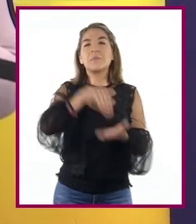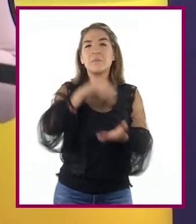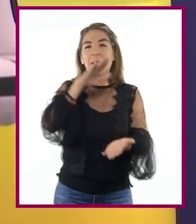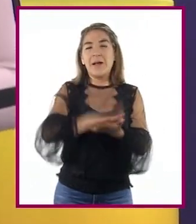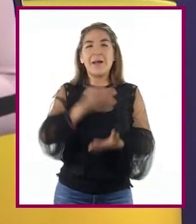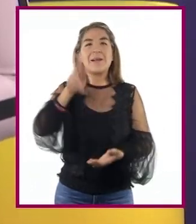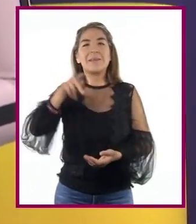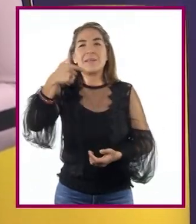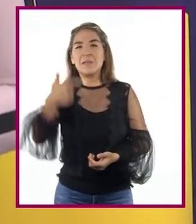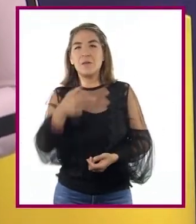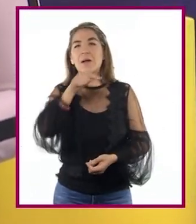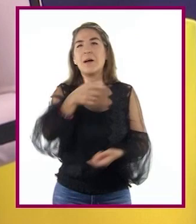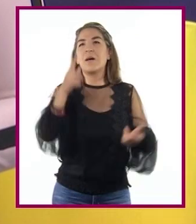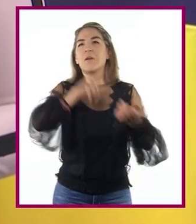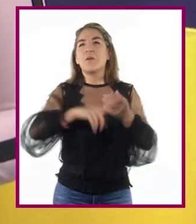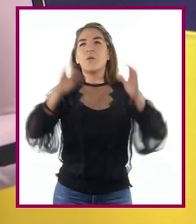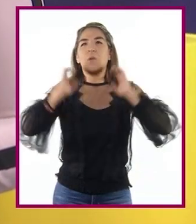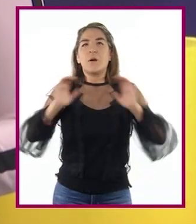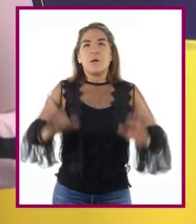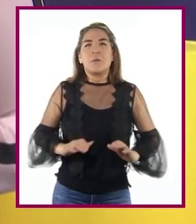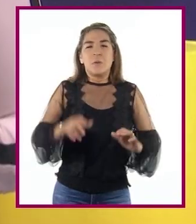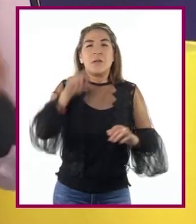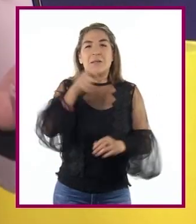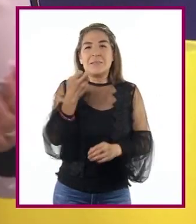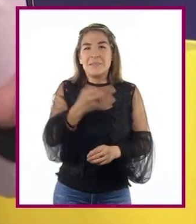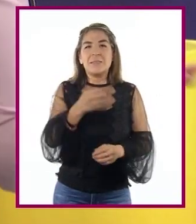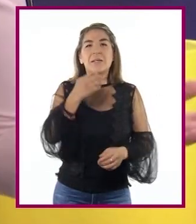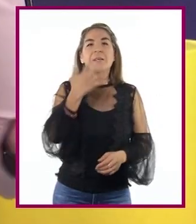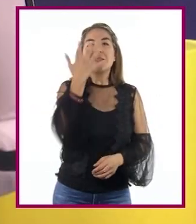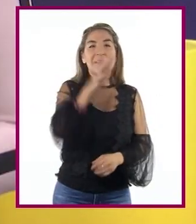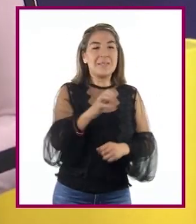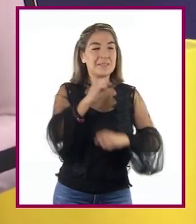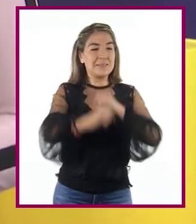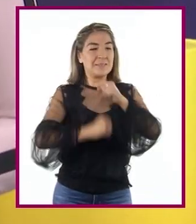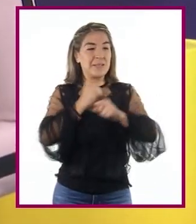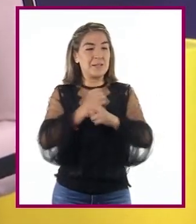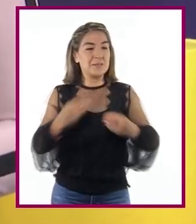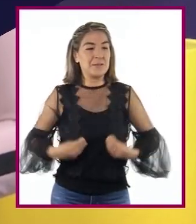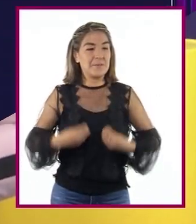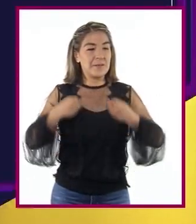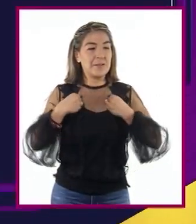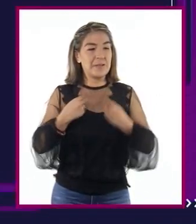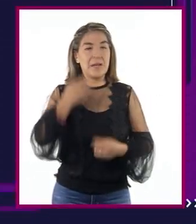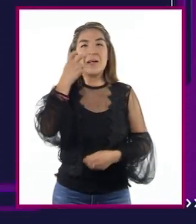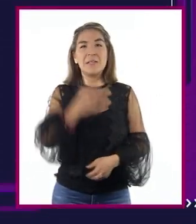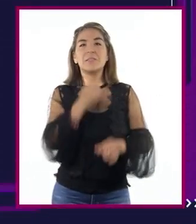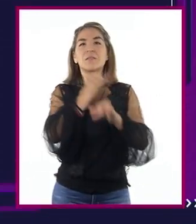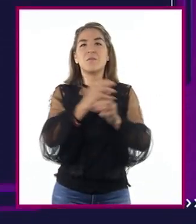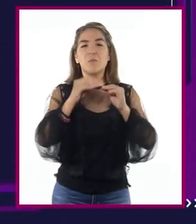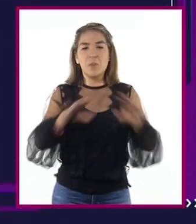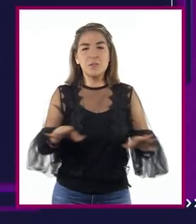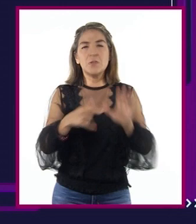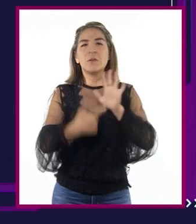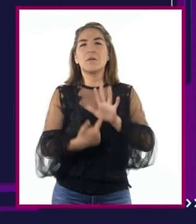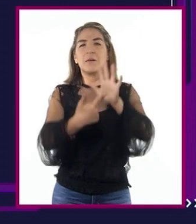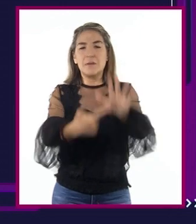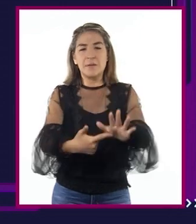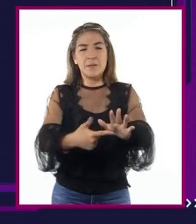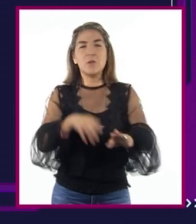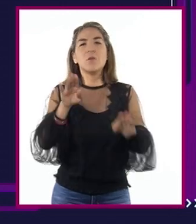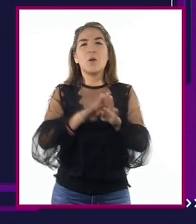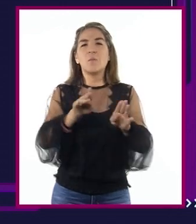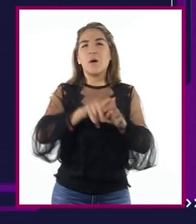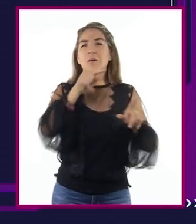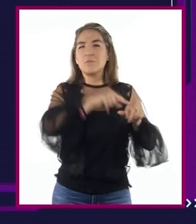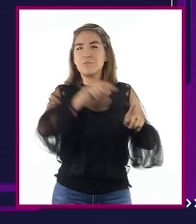corporal de una persona a lo largo de sus 10 primeros años de vida. Esos datos se muestran en la siguiente gráfica